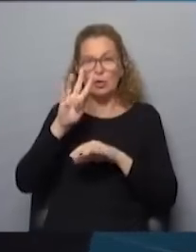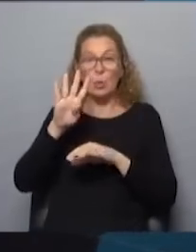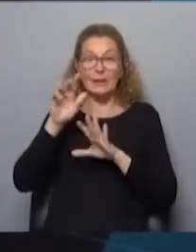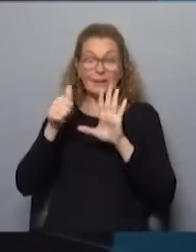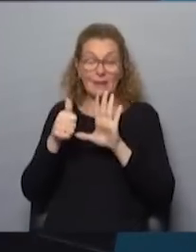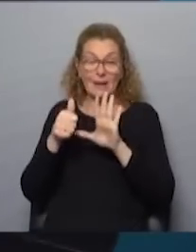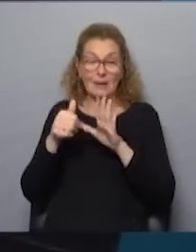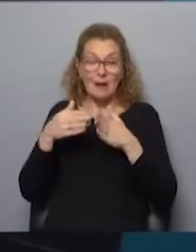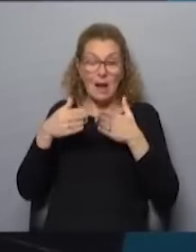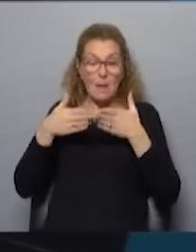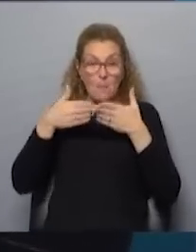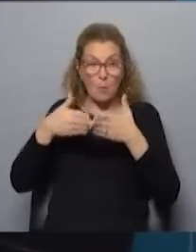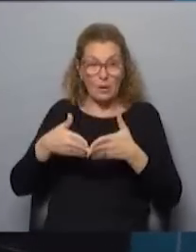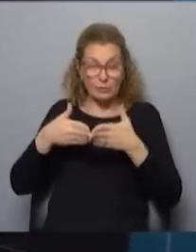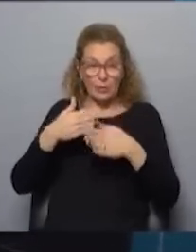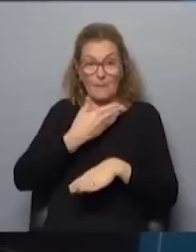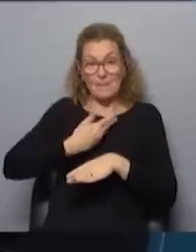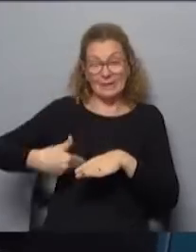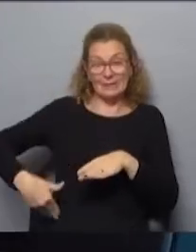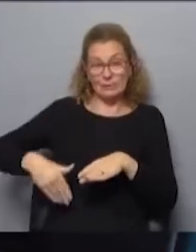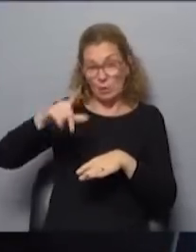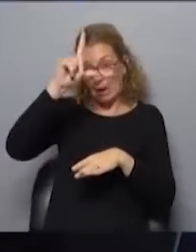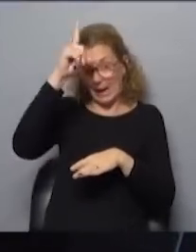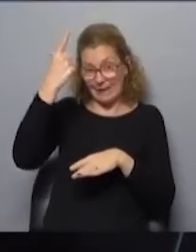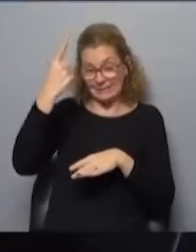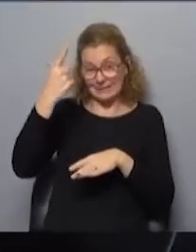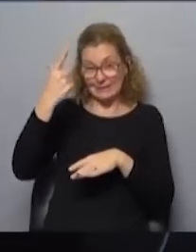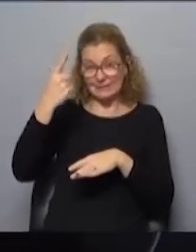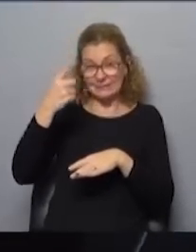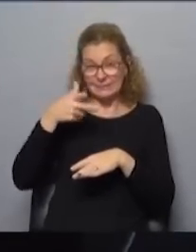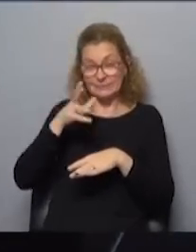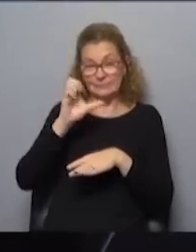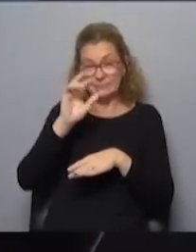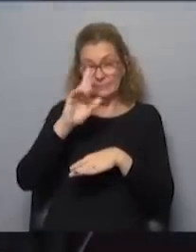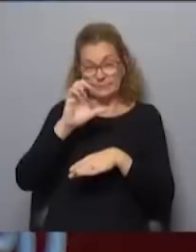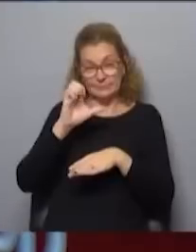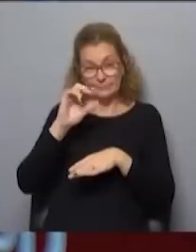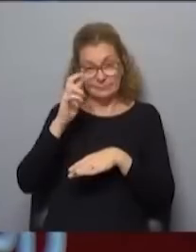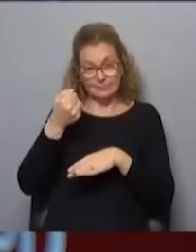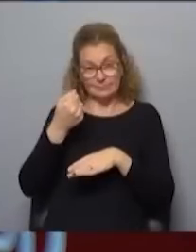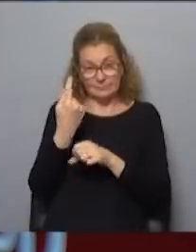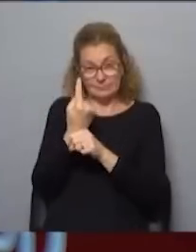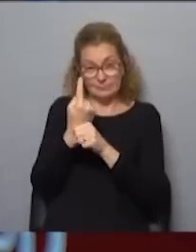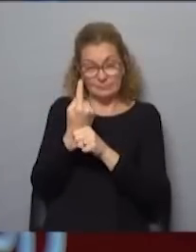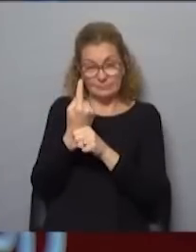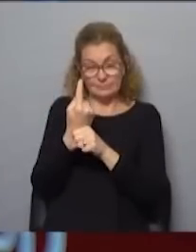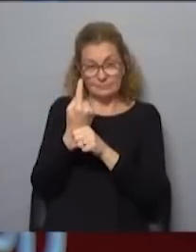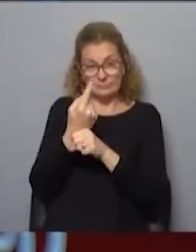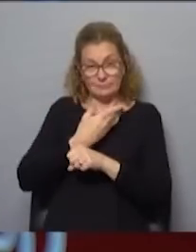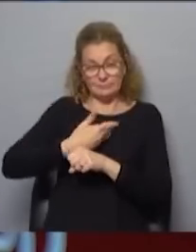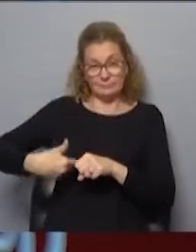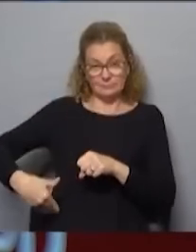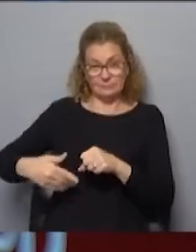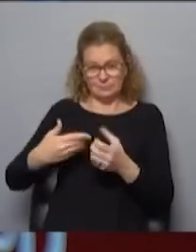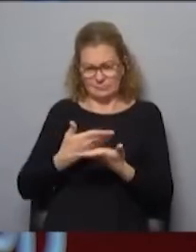cuando el presidente luis lacalle herrera asume la primera magistratura del país se encuentra